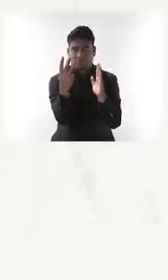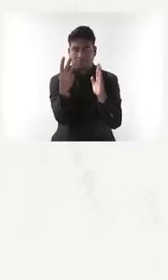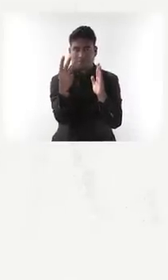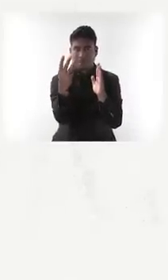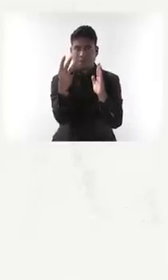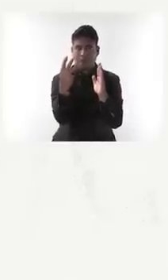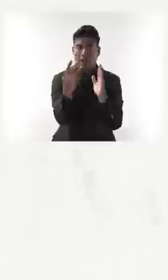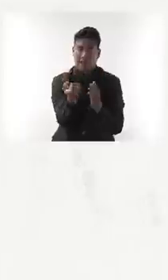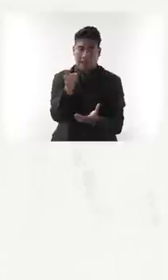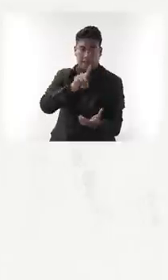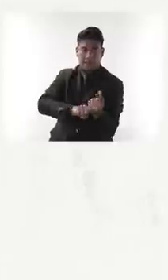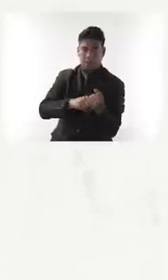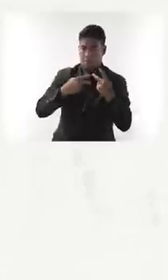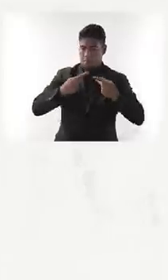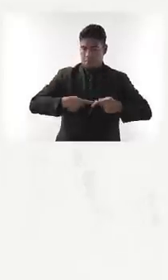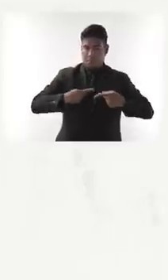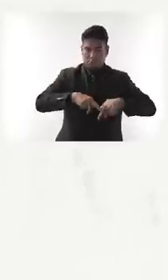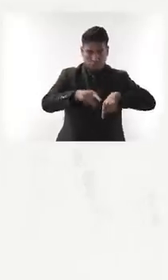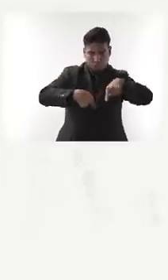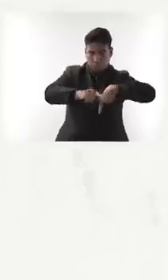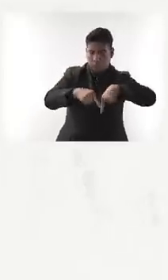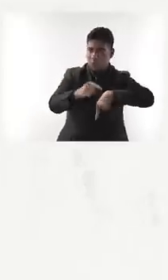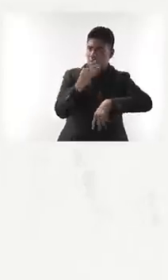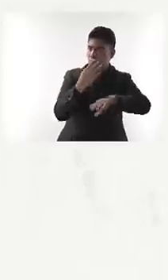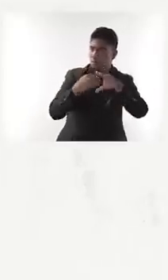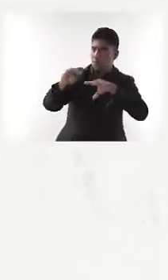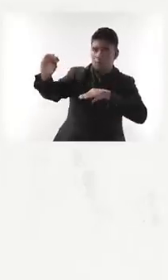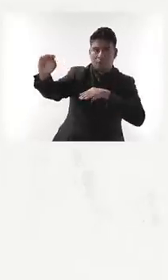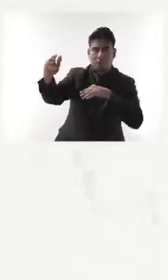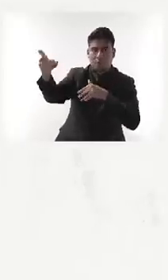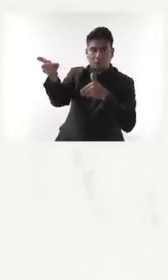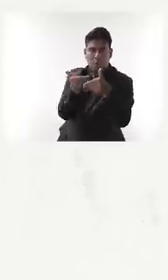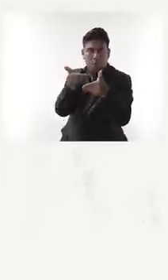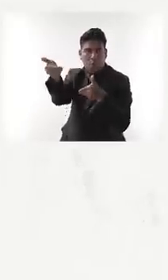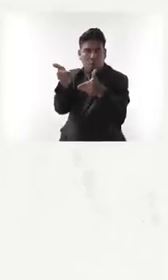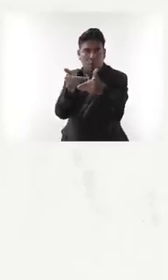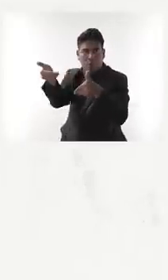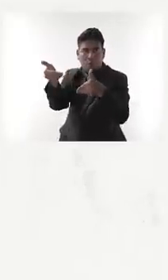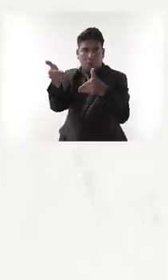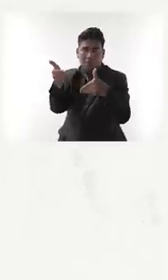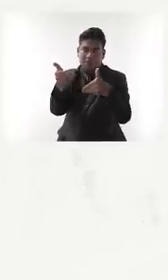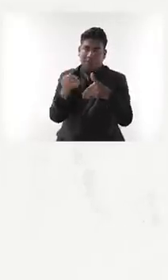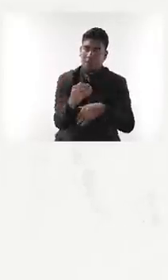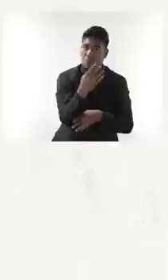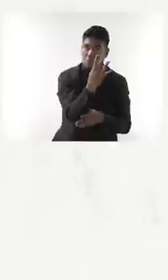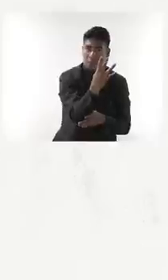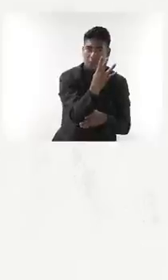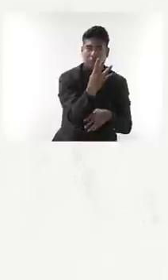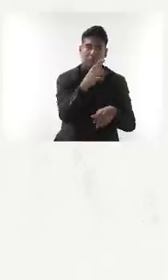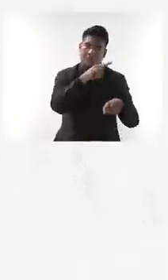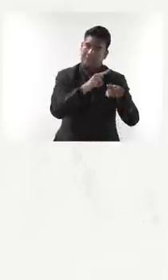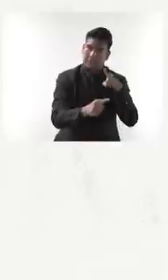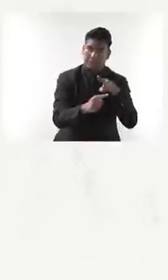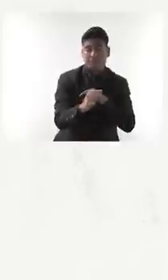2 y para el 2024 a 0. Este es un